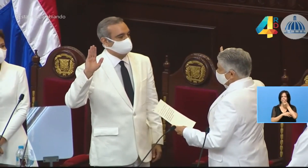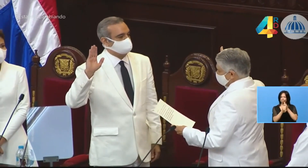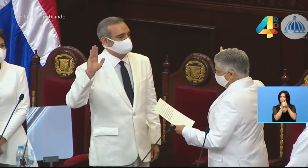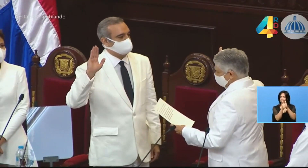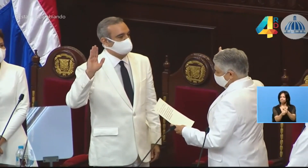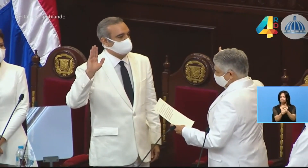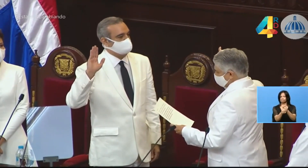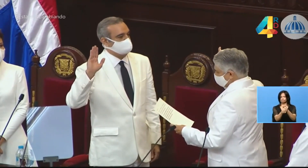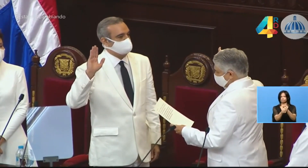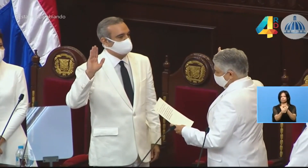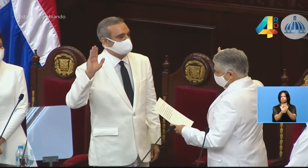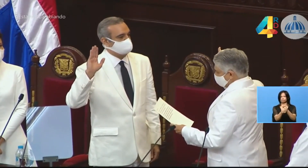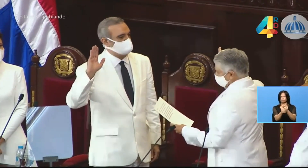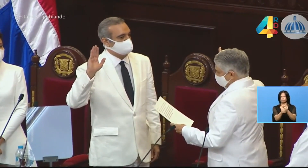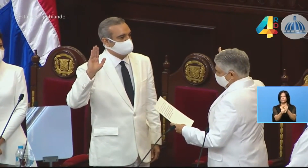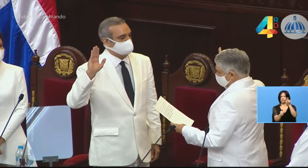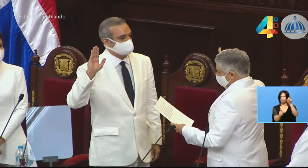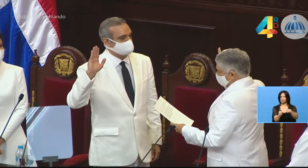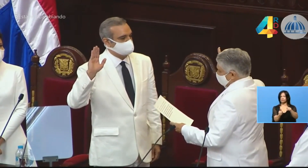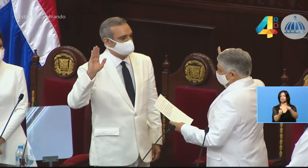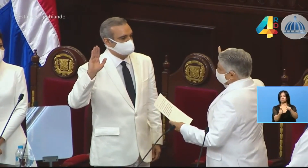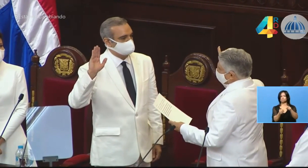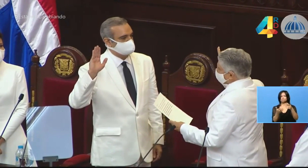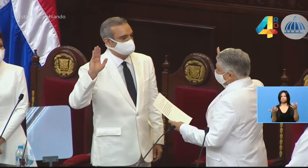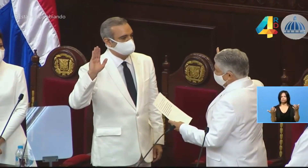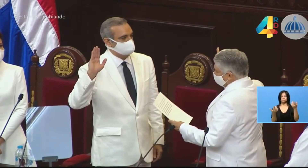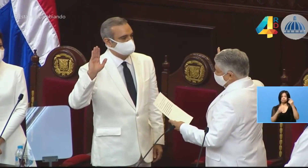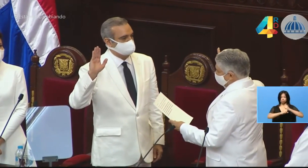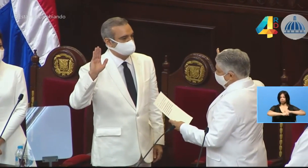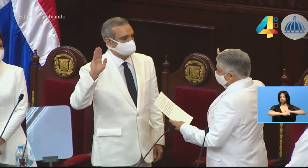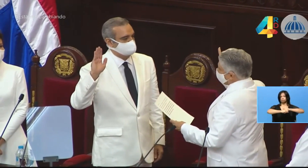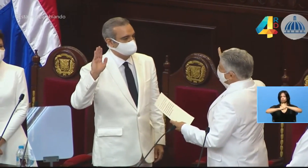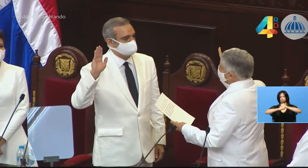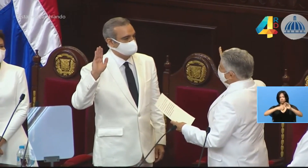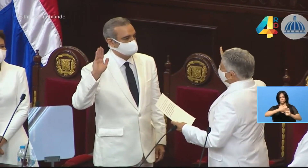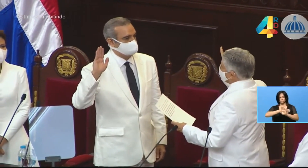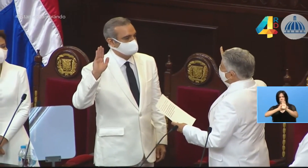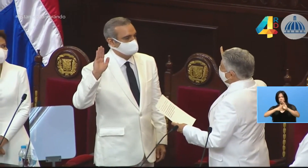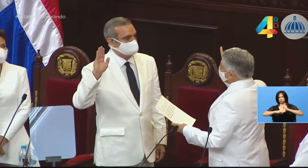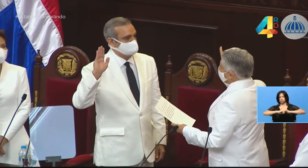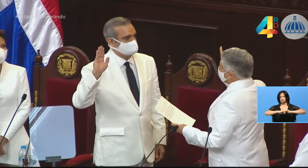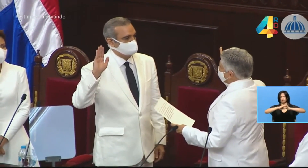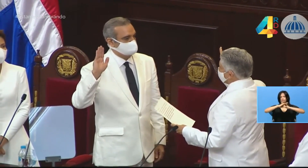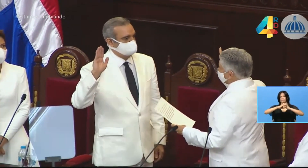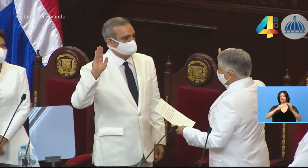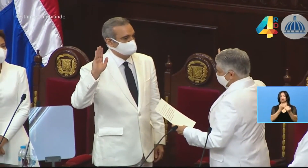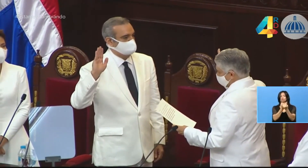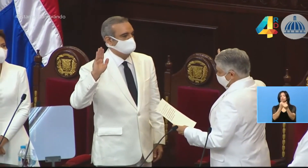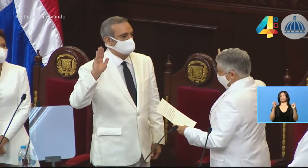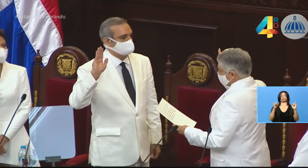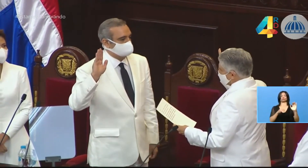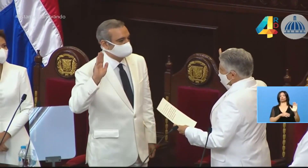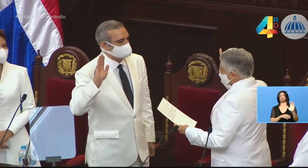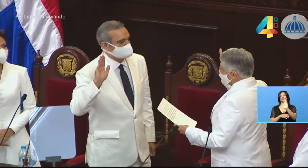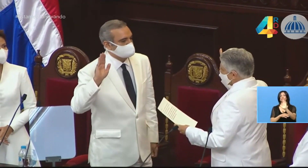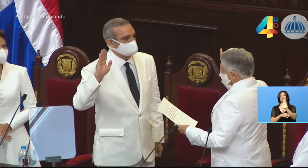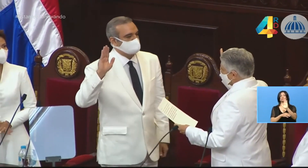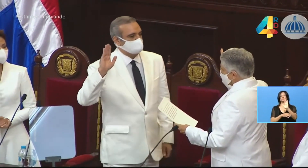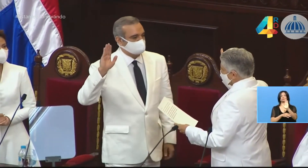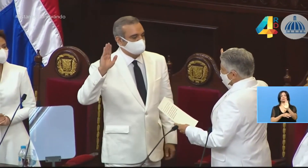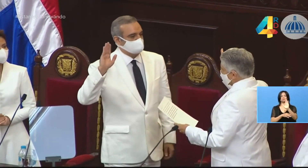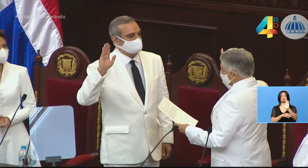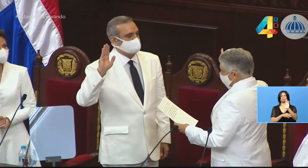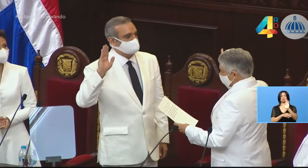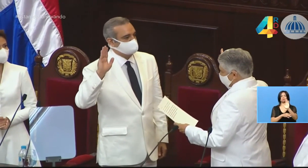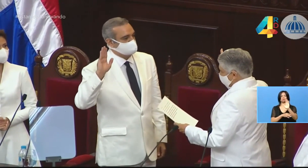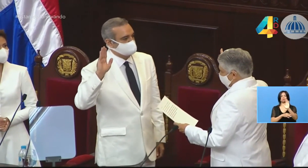la Constitución y las leyes de la República. Proteger y defender su independencia. Proteger